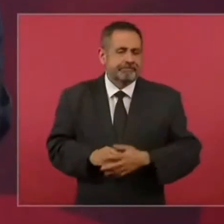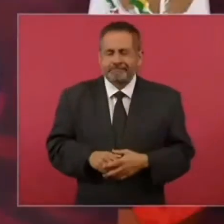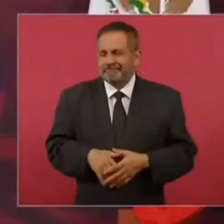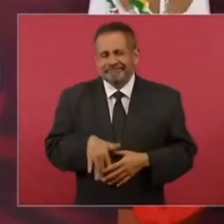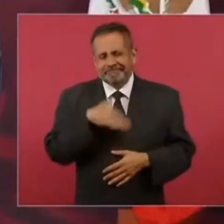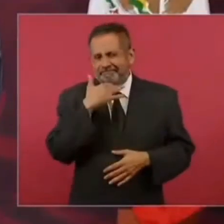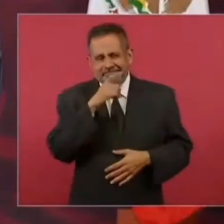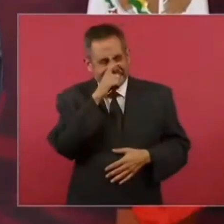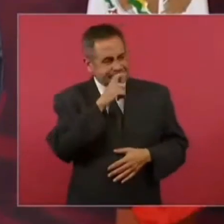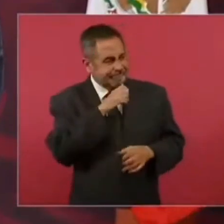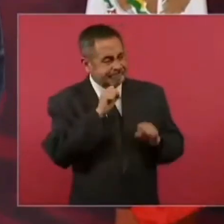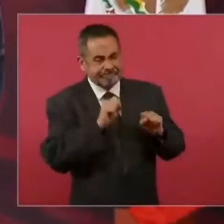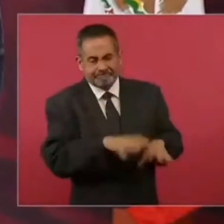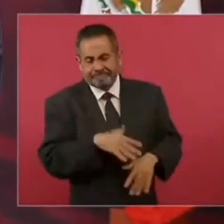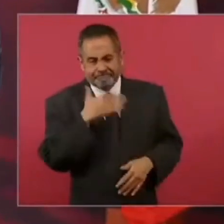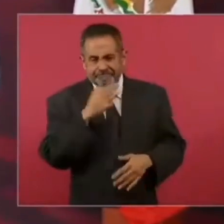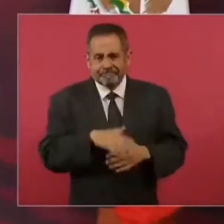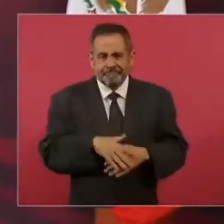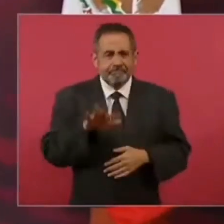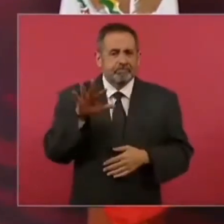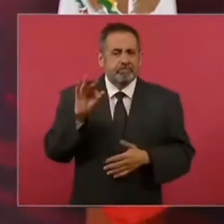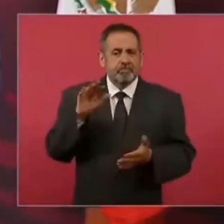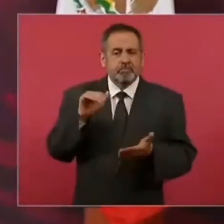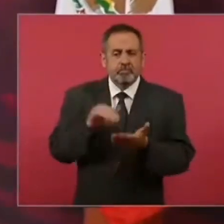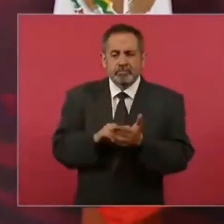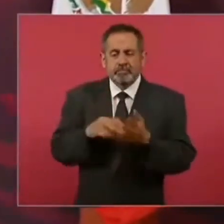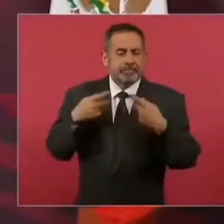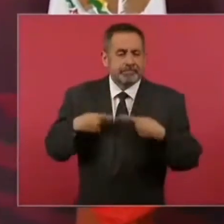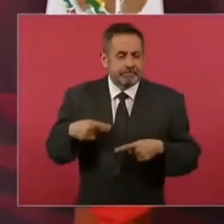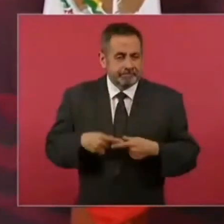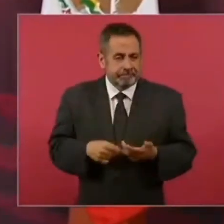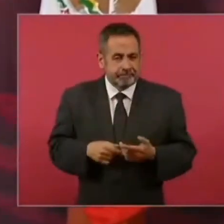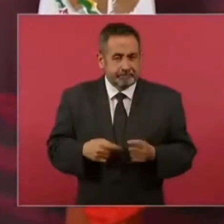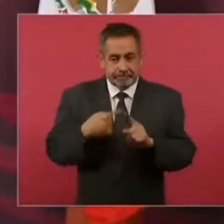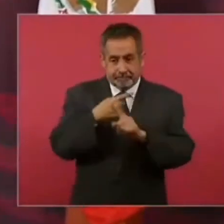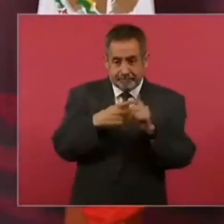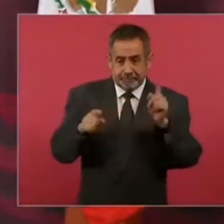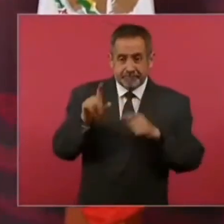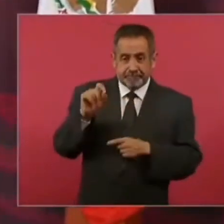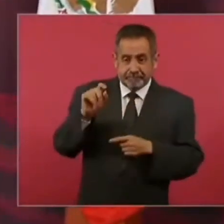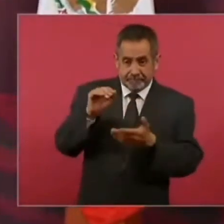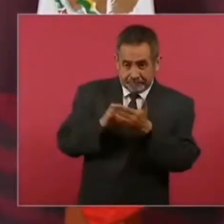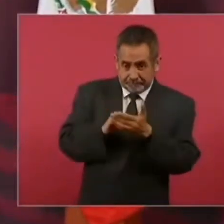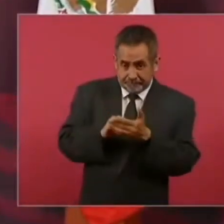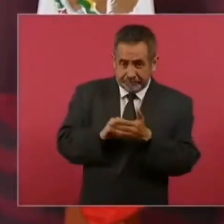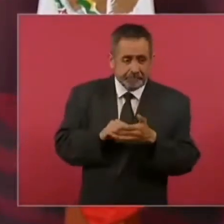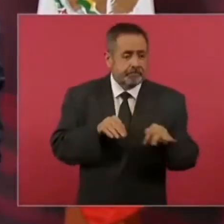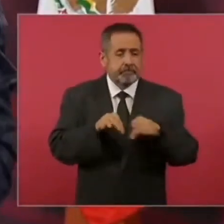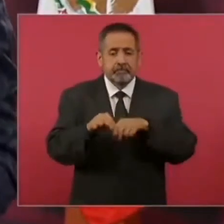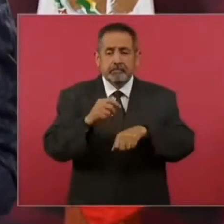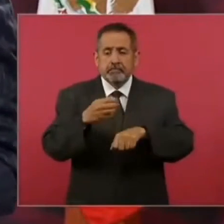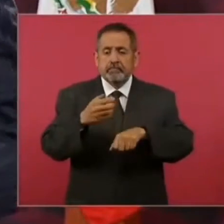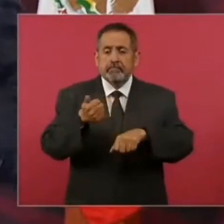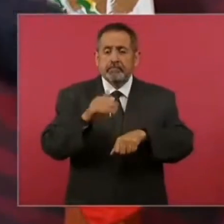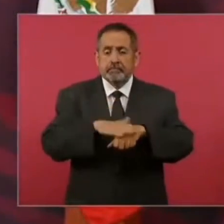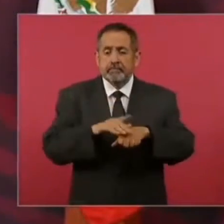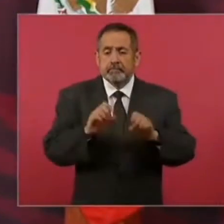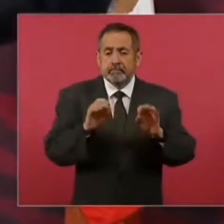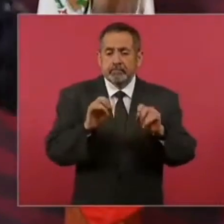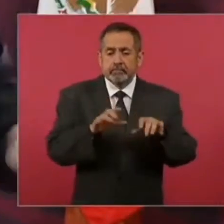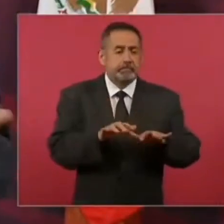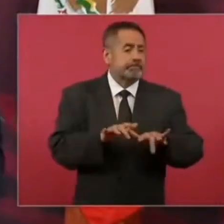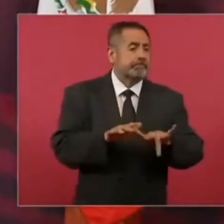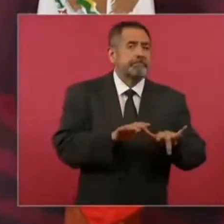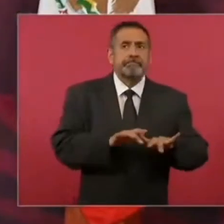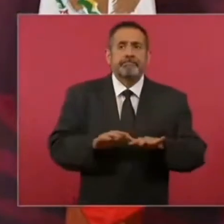echada a perder, con 40,000 elementos, la mitad administrativos, operativos, 20,000 para